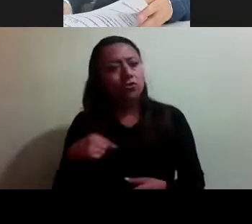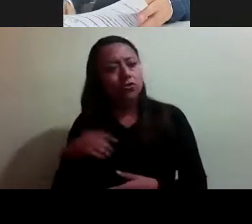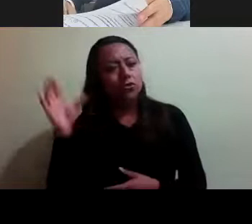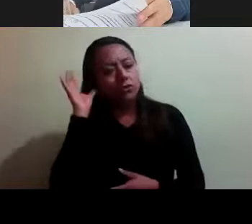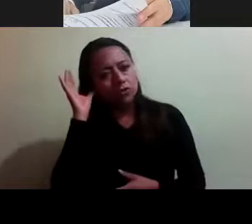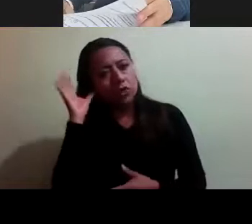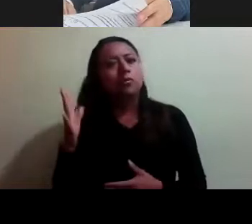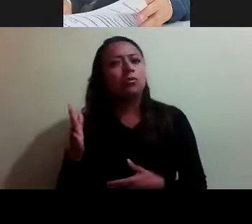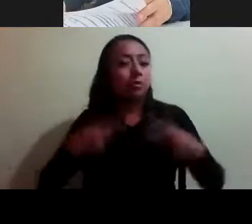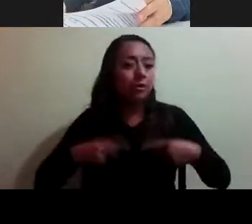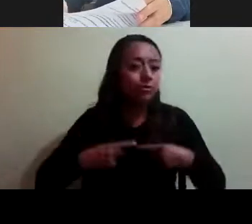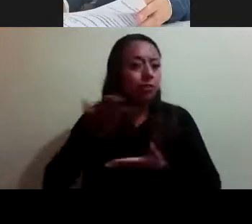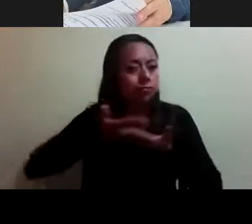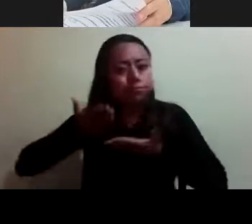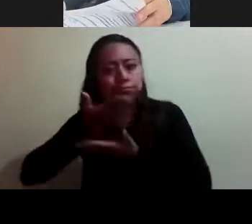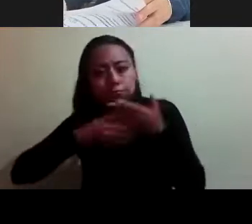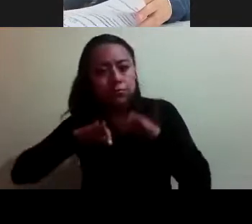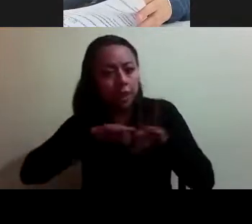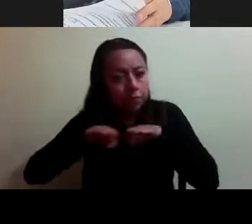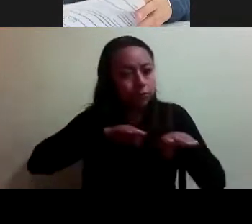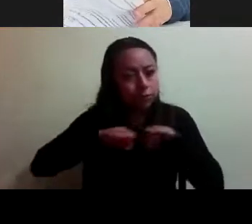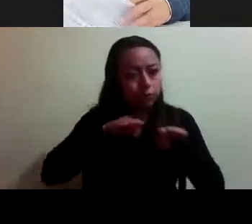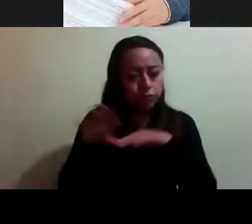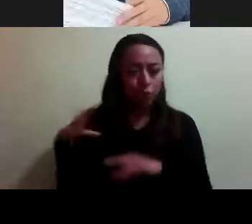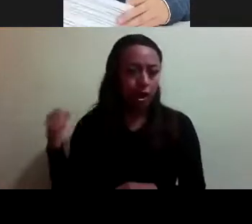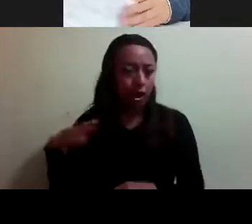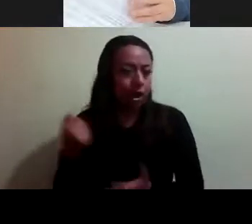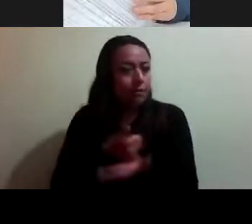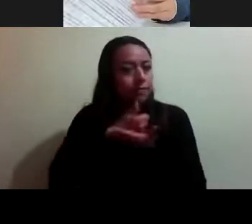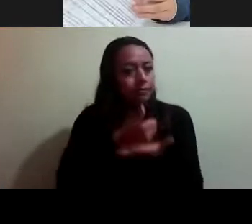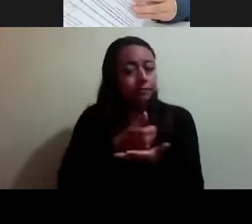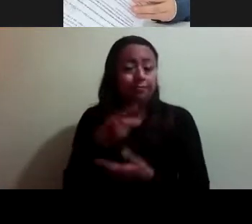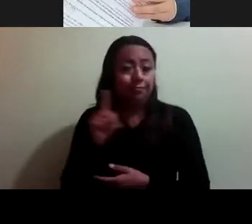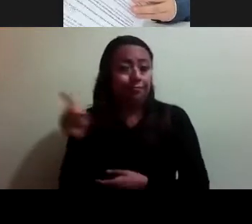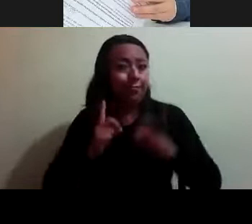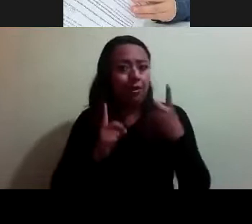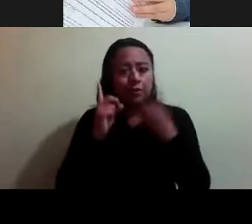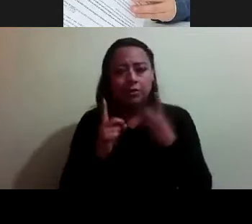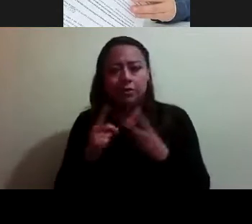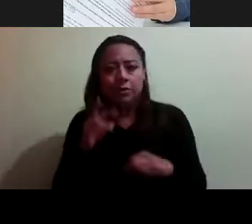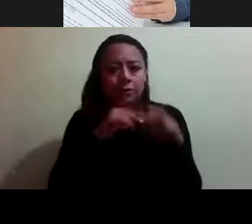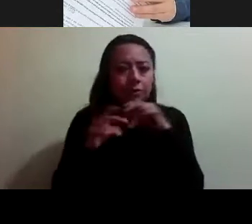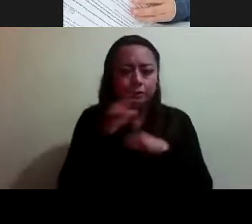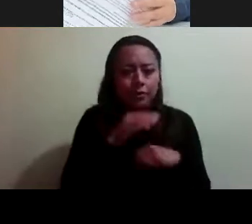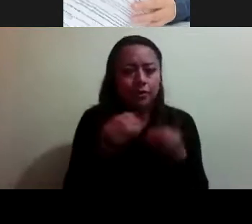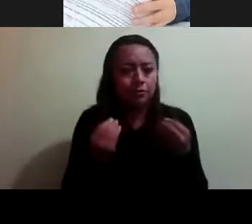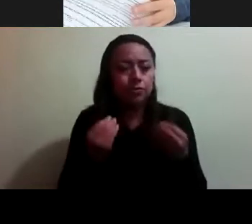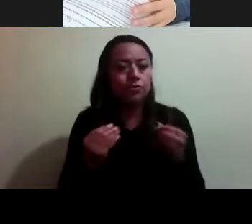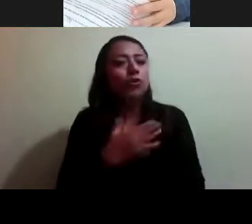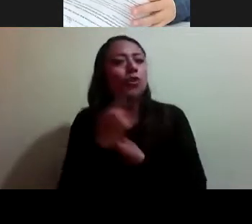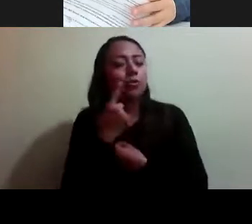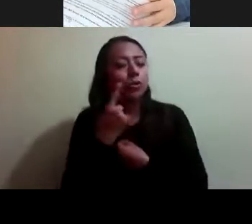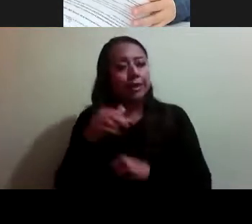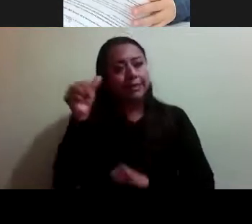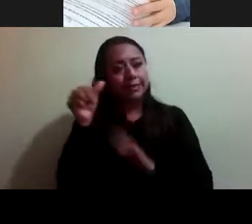rifan, que están trabajando, que están ayudando, y lo que hay es mucha incertidumbre y preocupación, porque en 6 meses empiezan